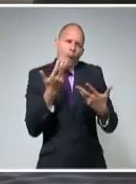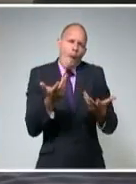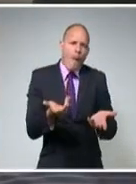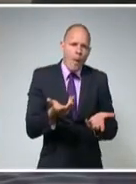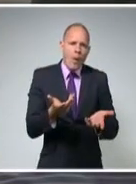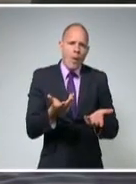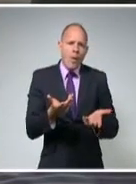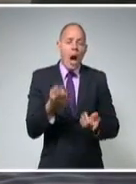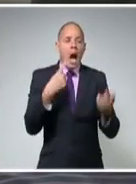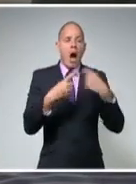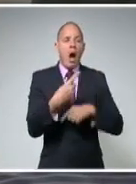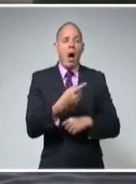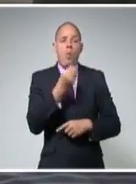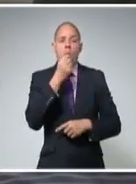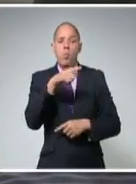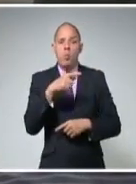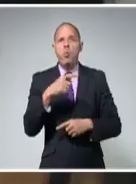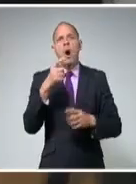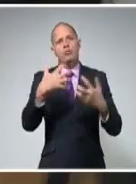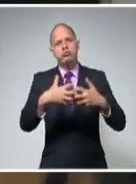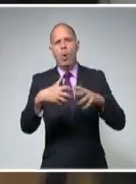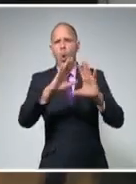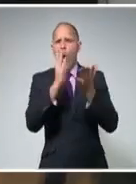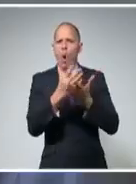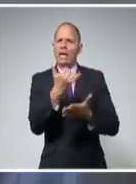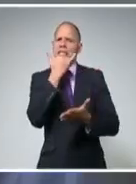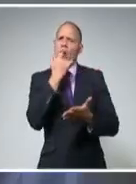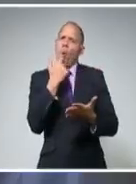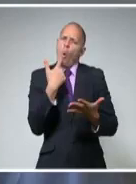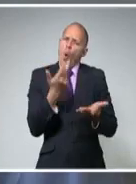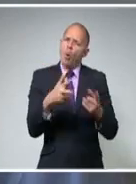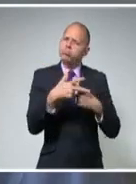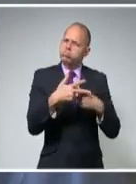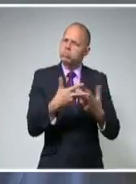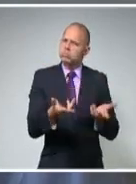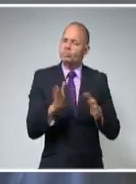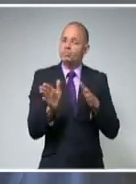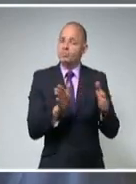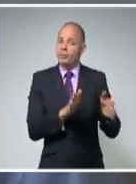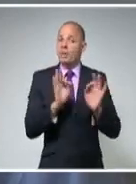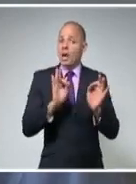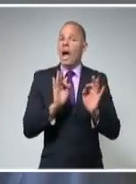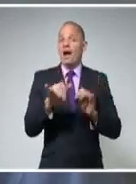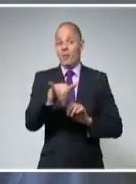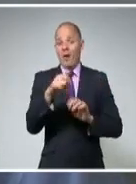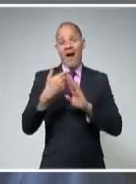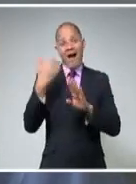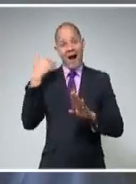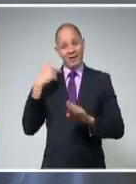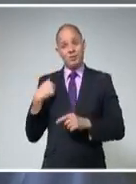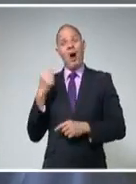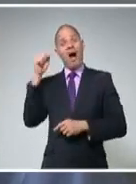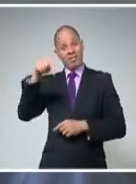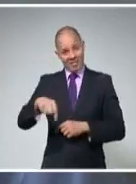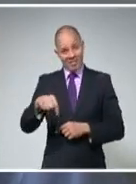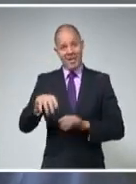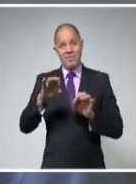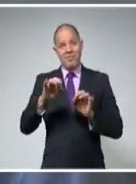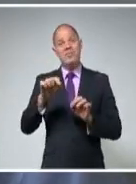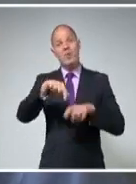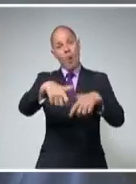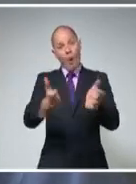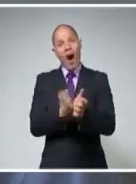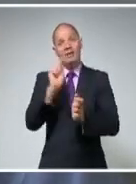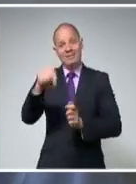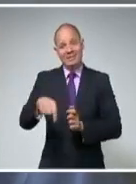influyen negativamente en el proceso productivo. Tenemos la posibilidad de haber estado en el Congreso anterior y nos parece que este Congreso es